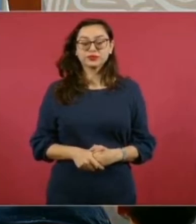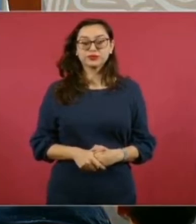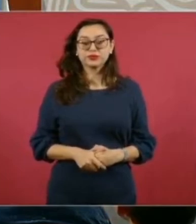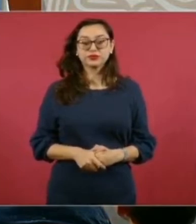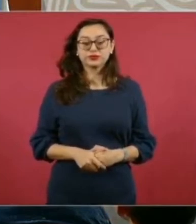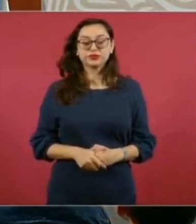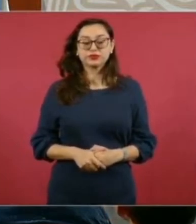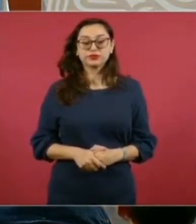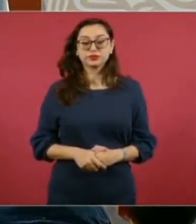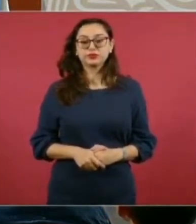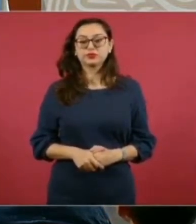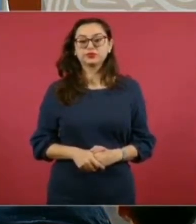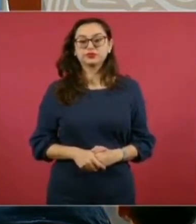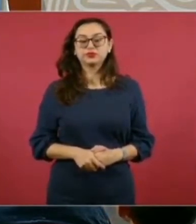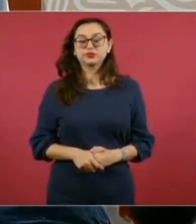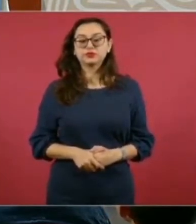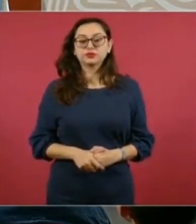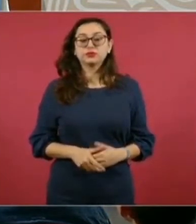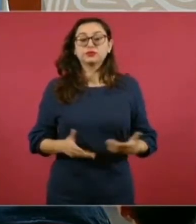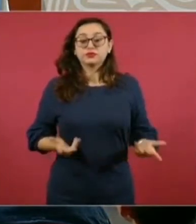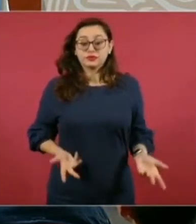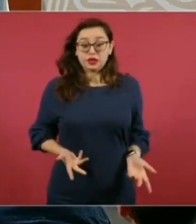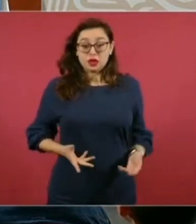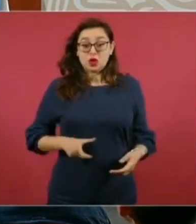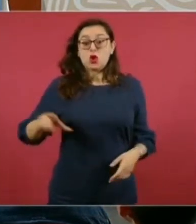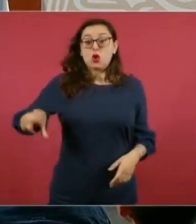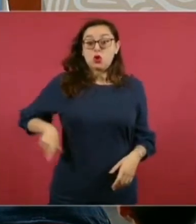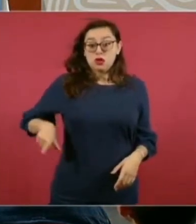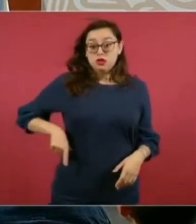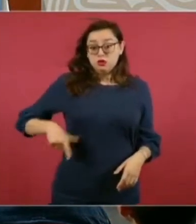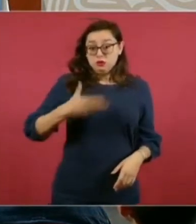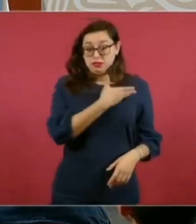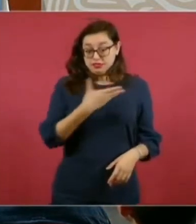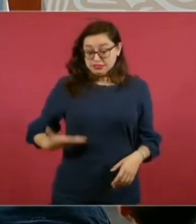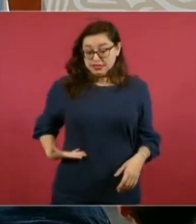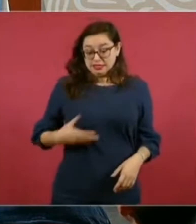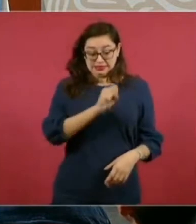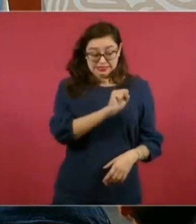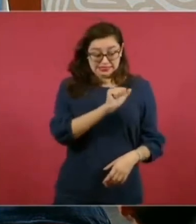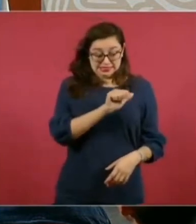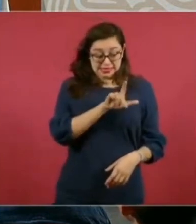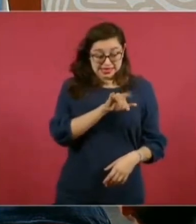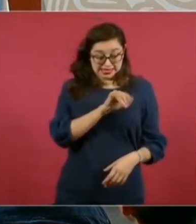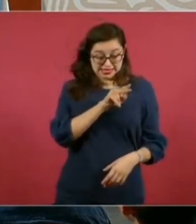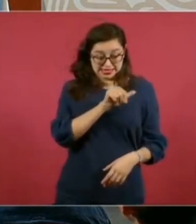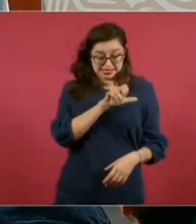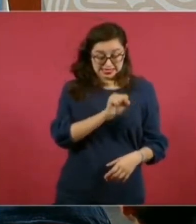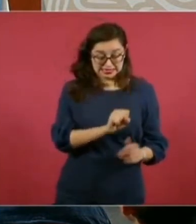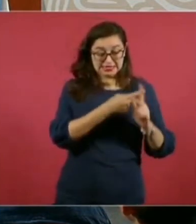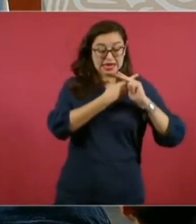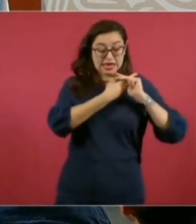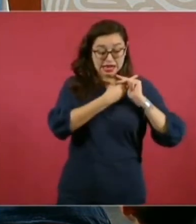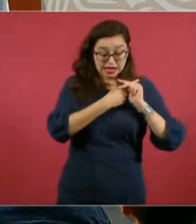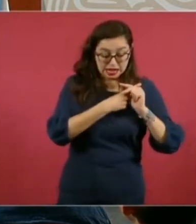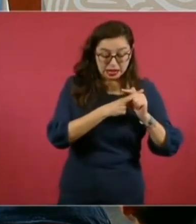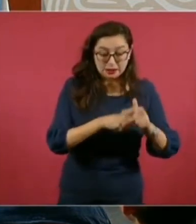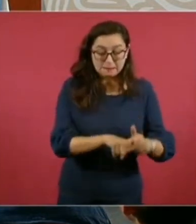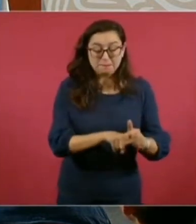Otro hecho relevante es que desde el gobierno de Salinas se llevó a cabo en la